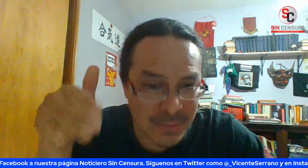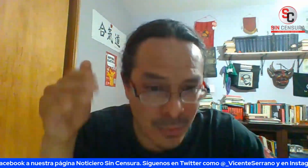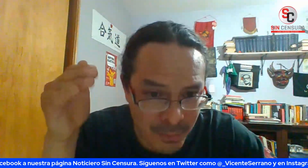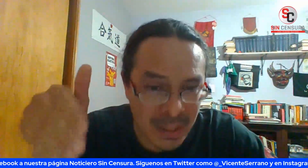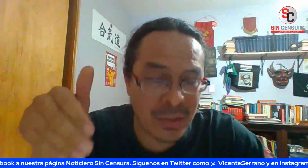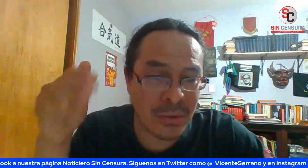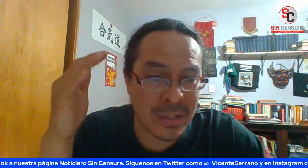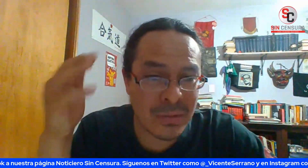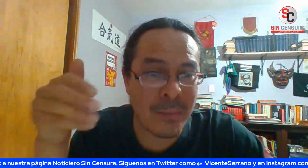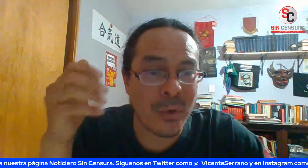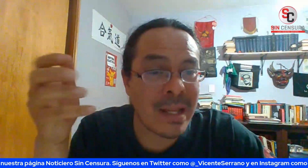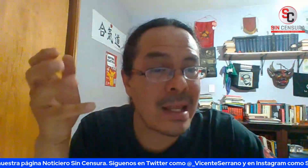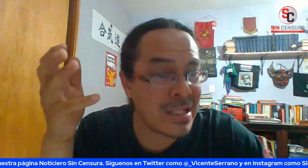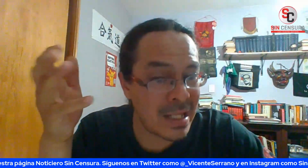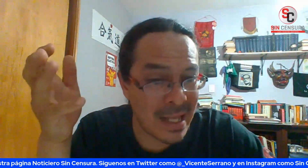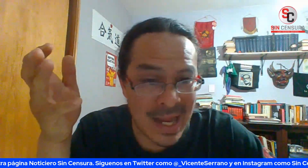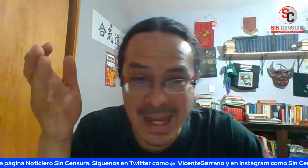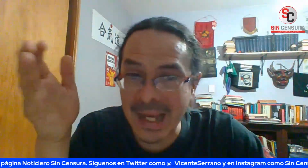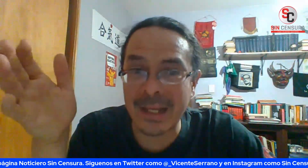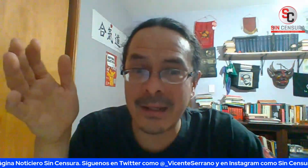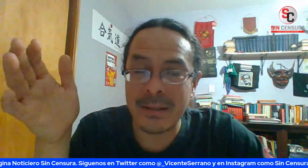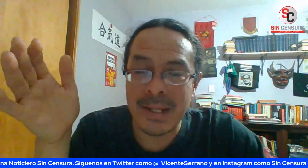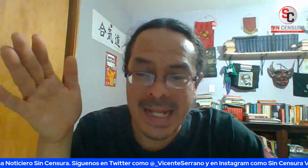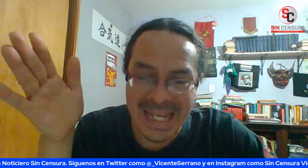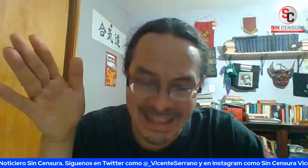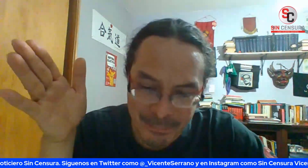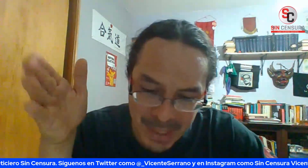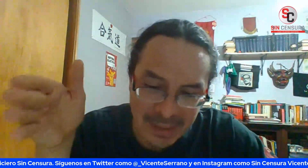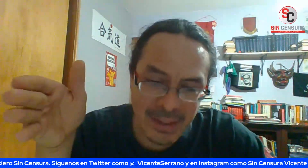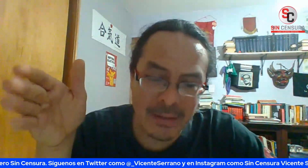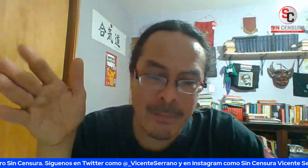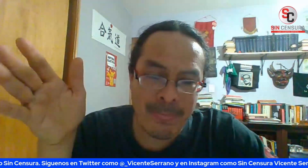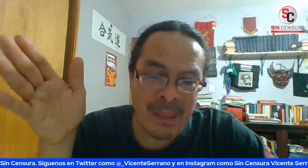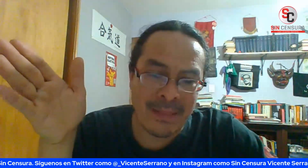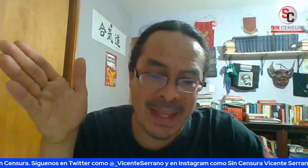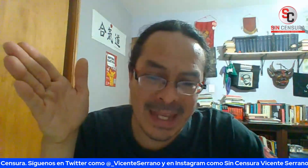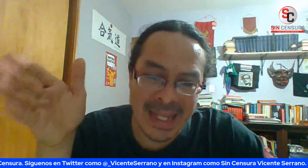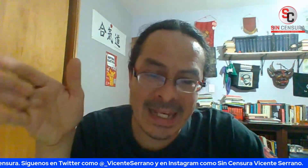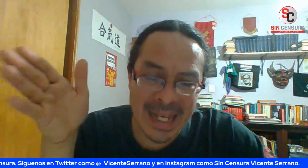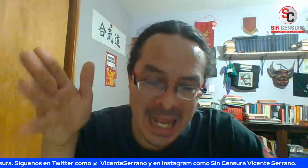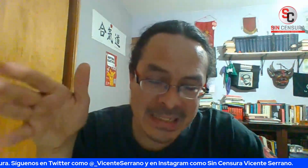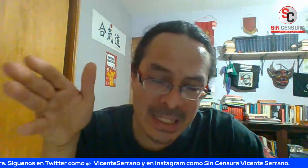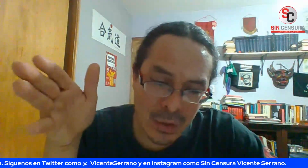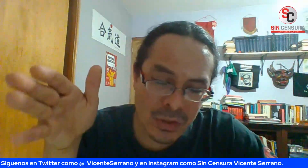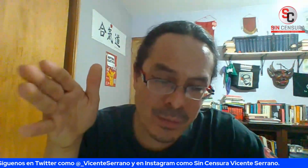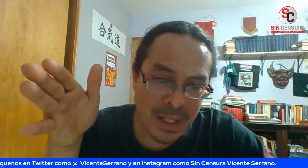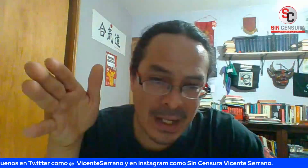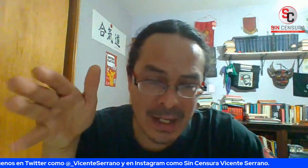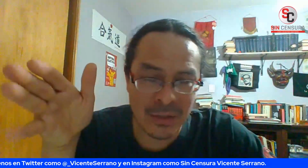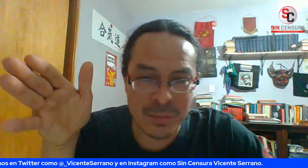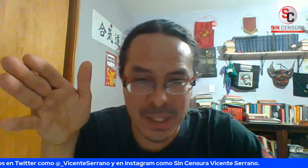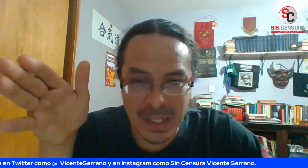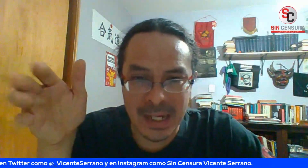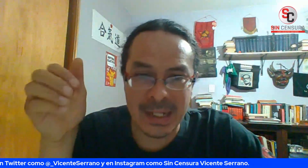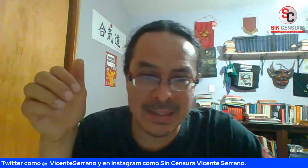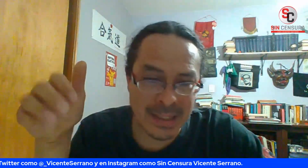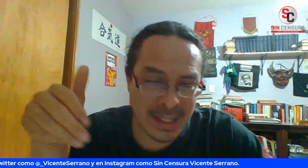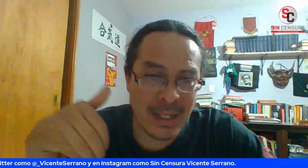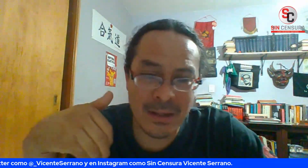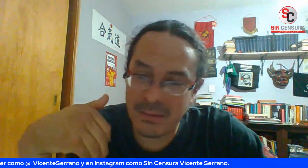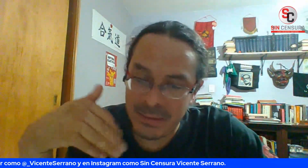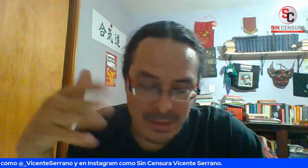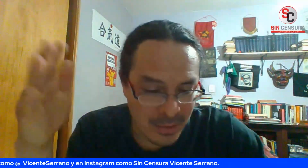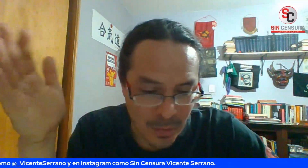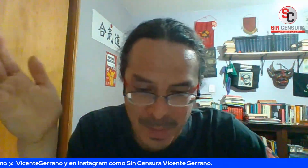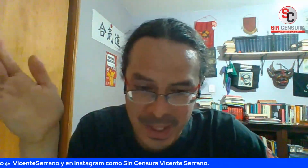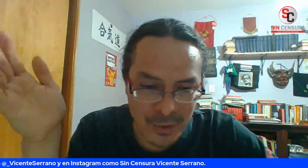en este momento es una moneda echada al aire y depende de que las y los mexicanos, mexicanas